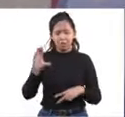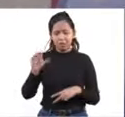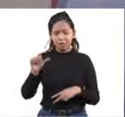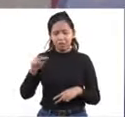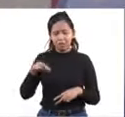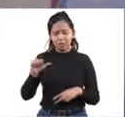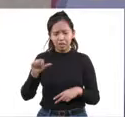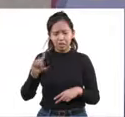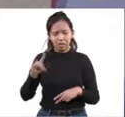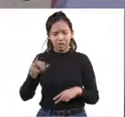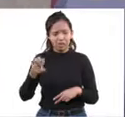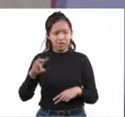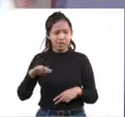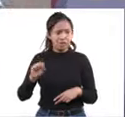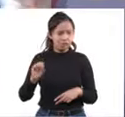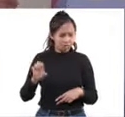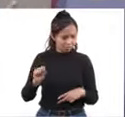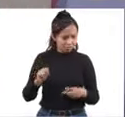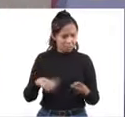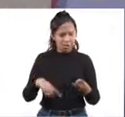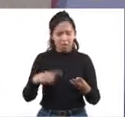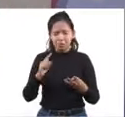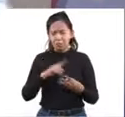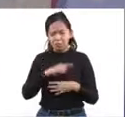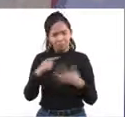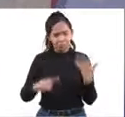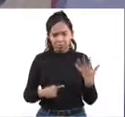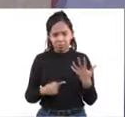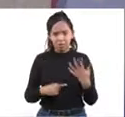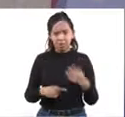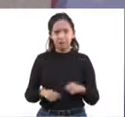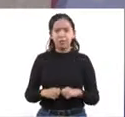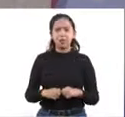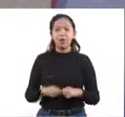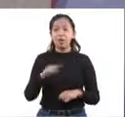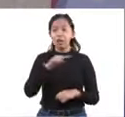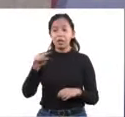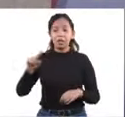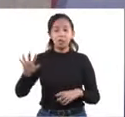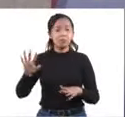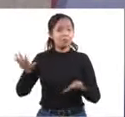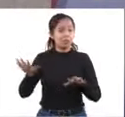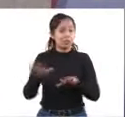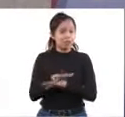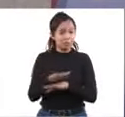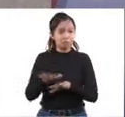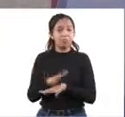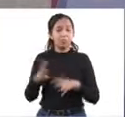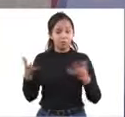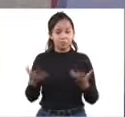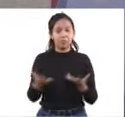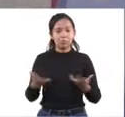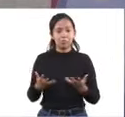Por lo menos Norteamérica entera se transforma o no avanza. Ustedes están dando una lucha admirable